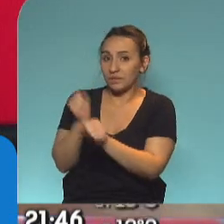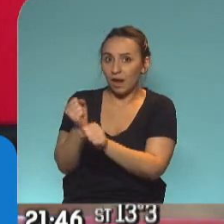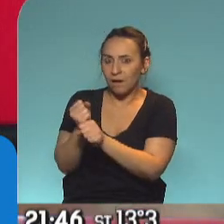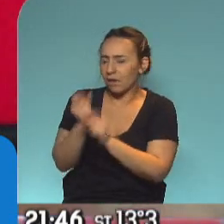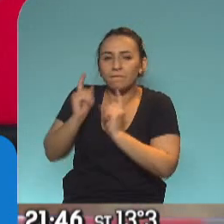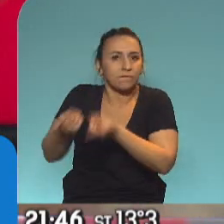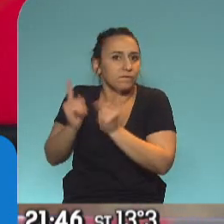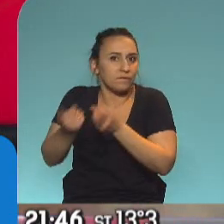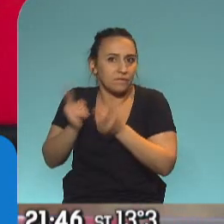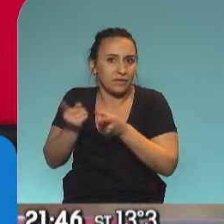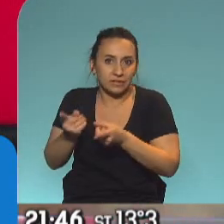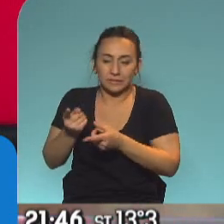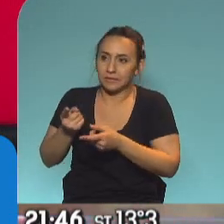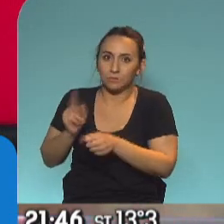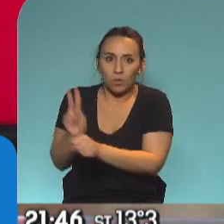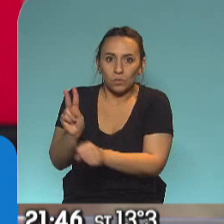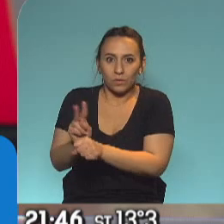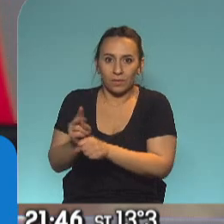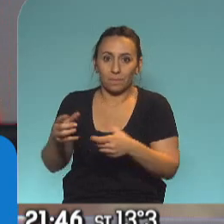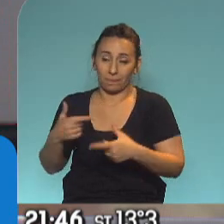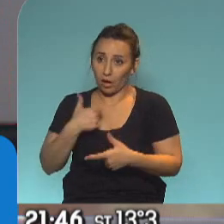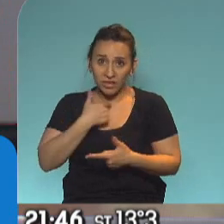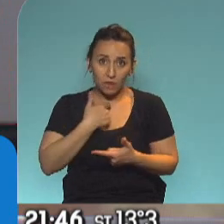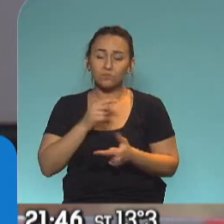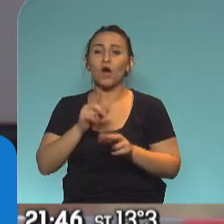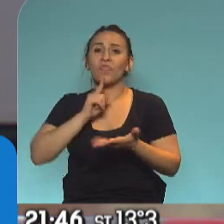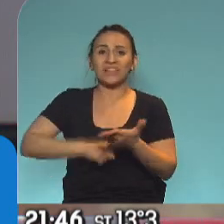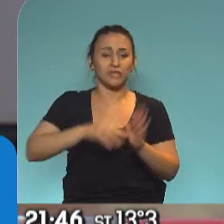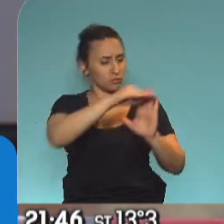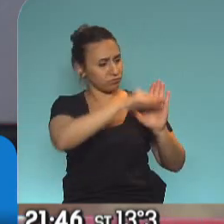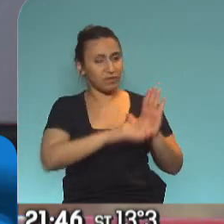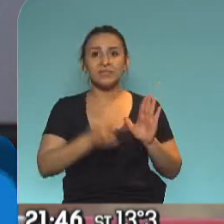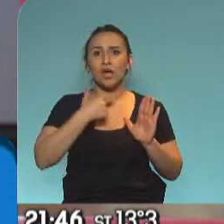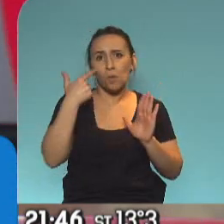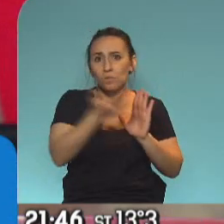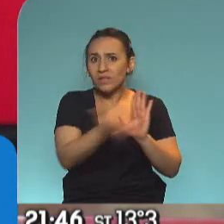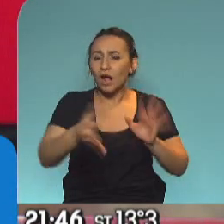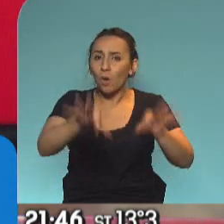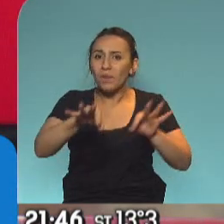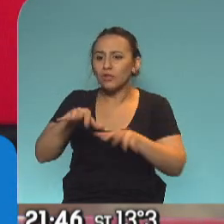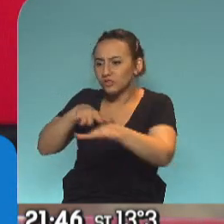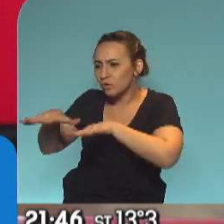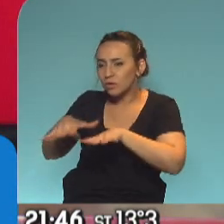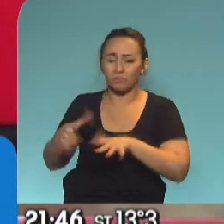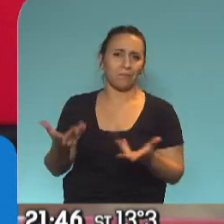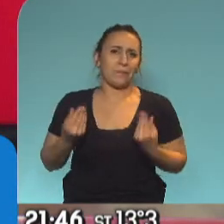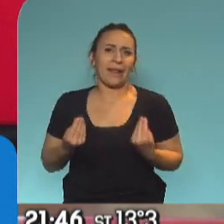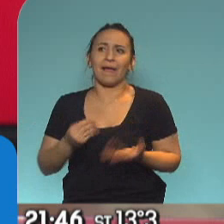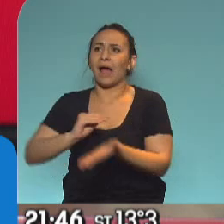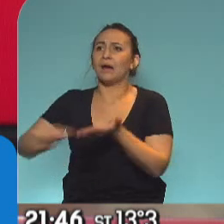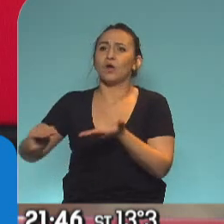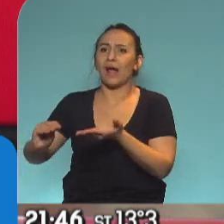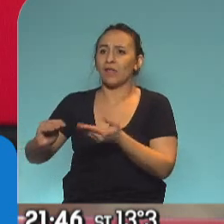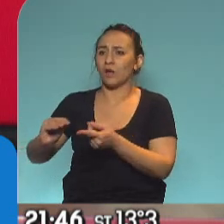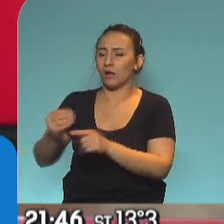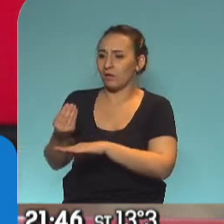y yo quise exponer en esta resolución un panorama completo. Digamos, no tiene ningún sentido que yo tenga un abogado asignado a una